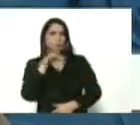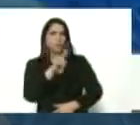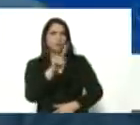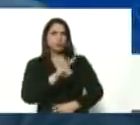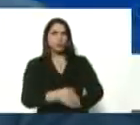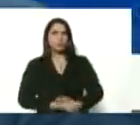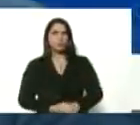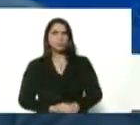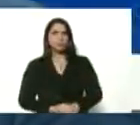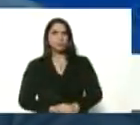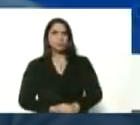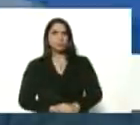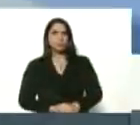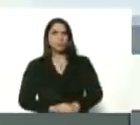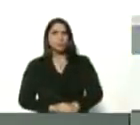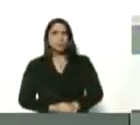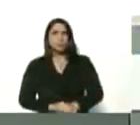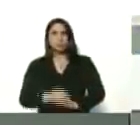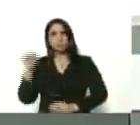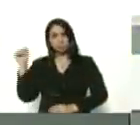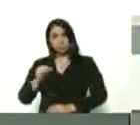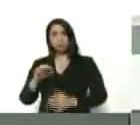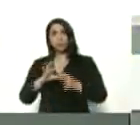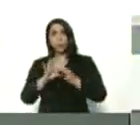Venezuela. Así es, en unión,